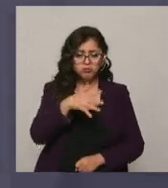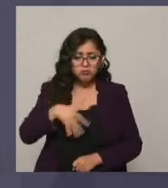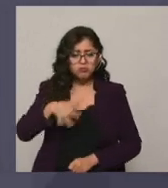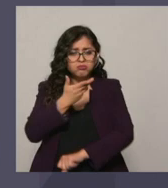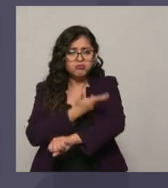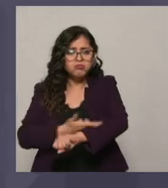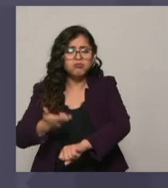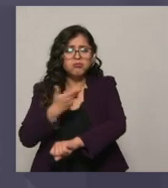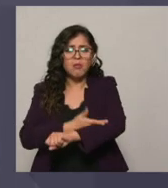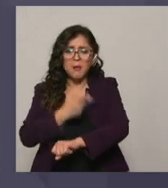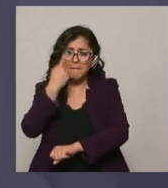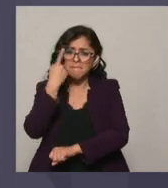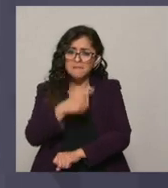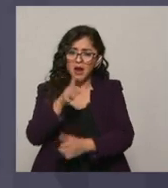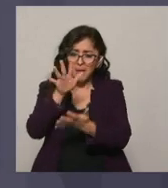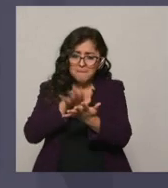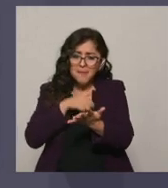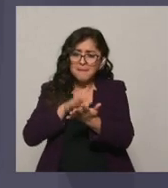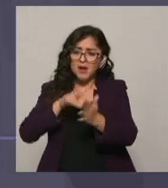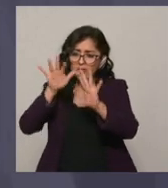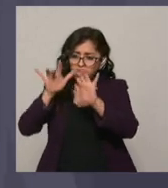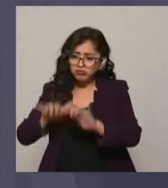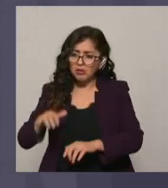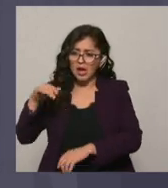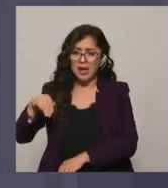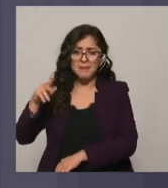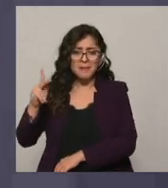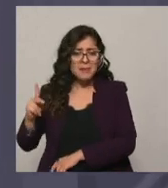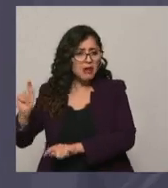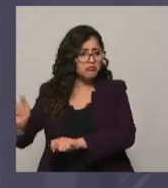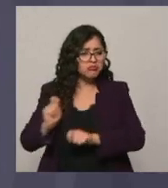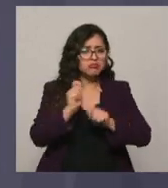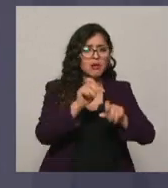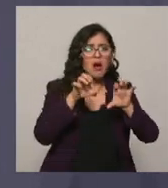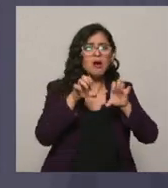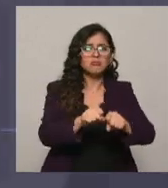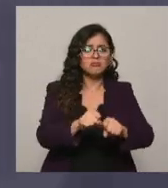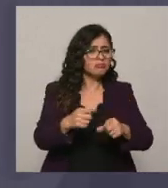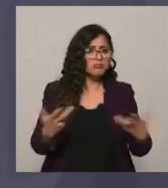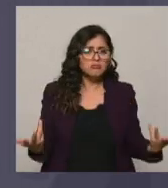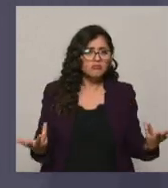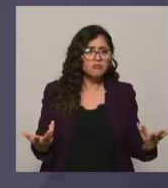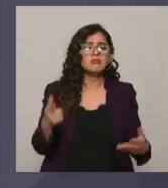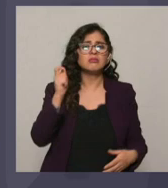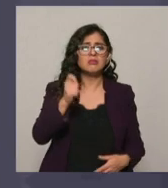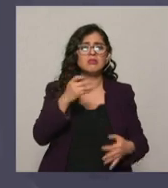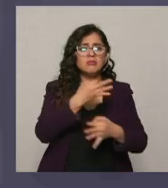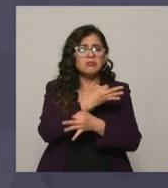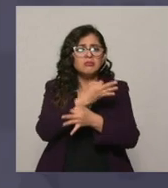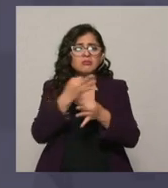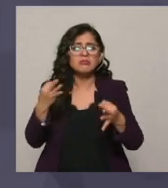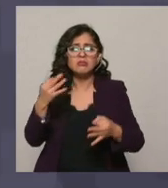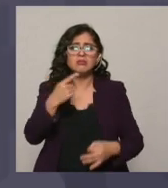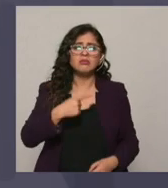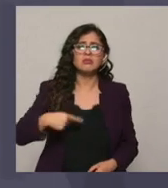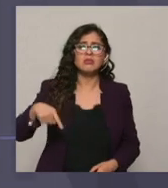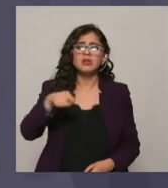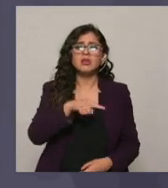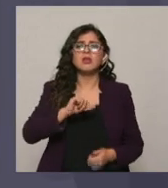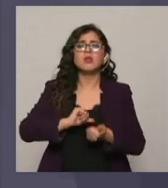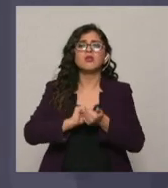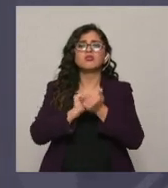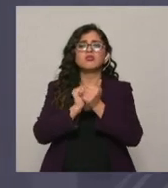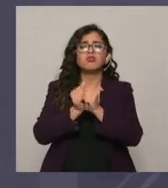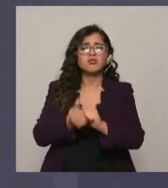poder tener una orden de aprehensión y detener a esta gente, pues sigue mandando el mensaje que yo creo que es el mensaje que ha